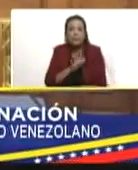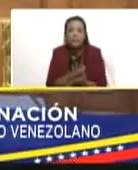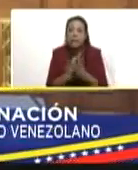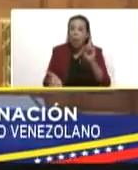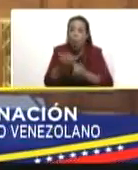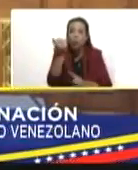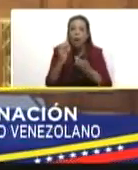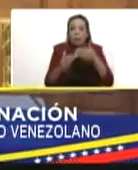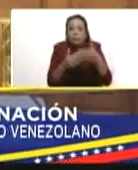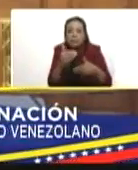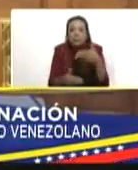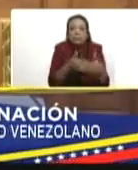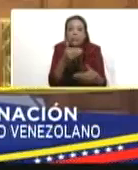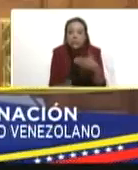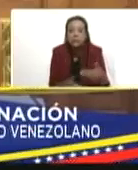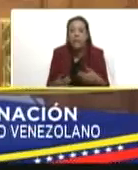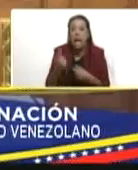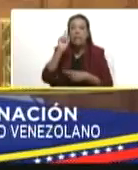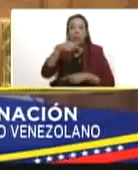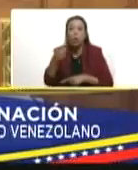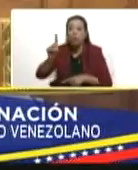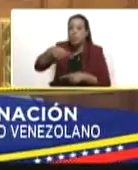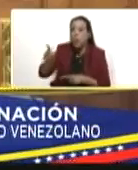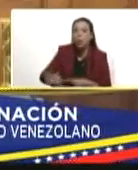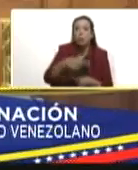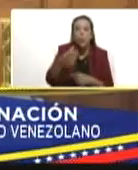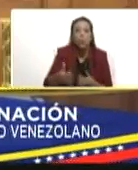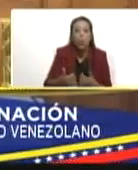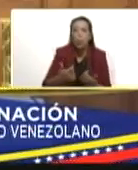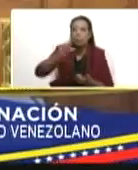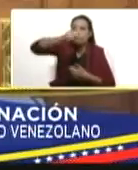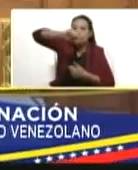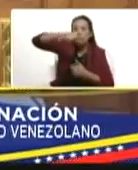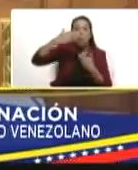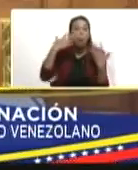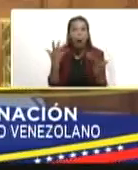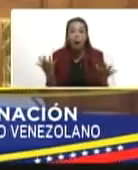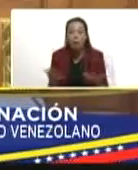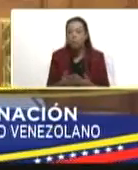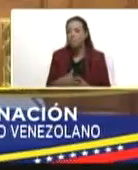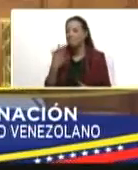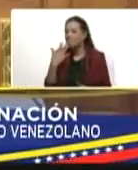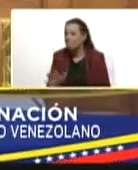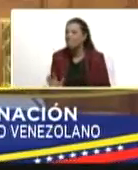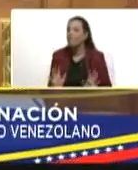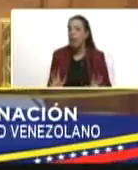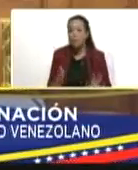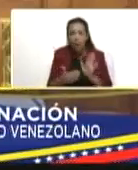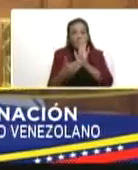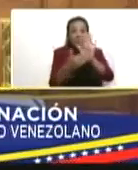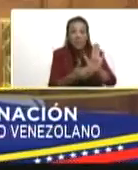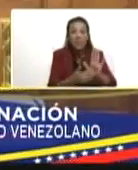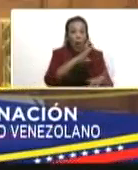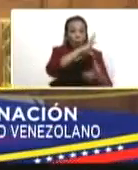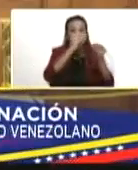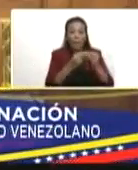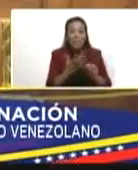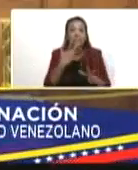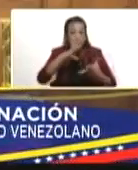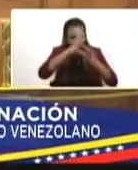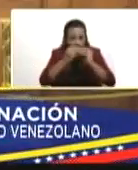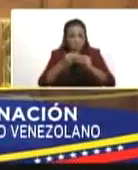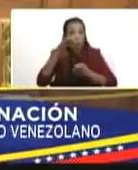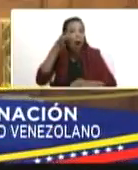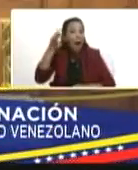logros y cumplir con las crecientes expectativas y necesidades del pueblo por eso para presentar un panorama Sensato